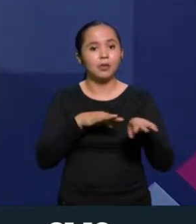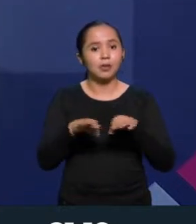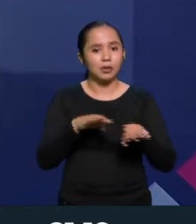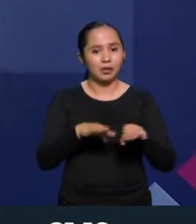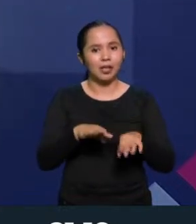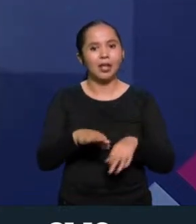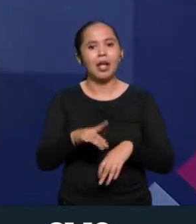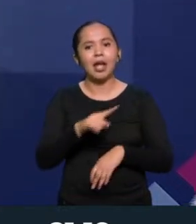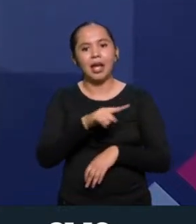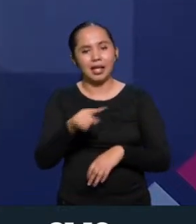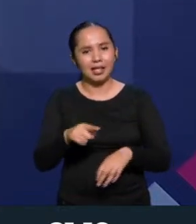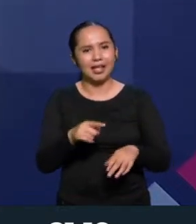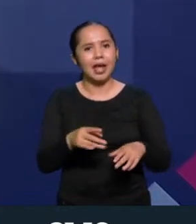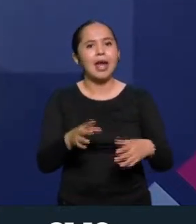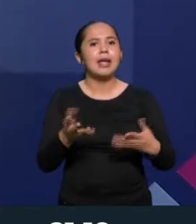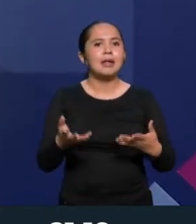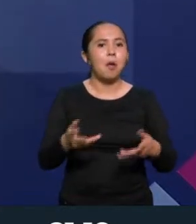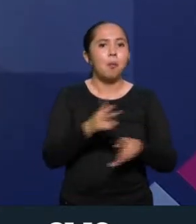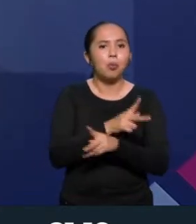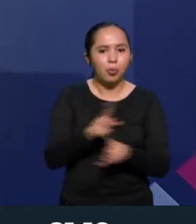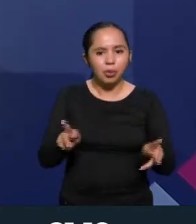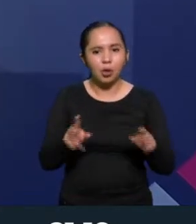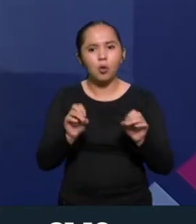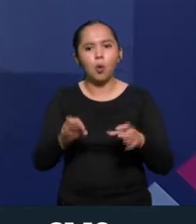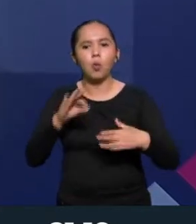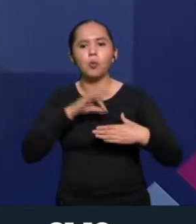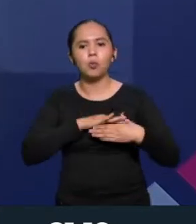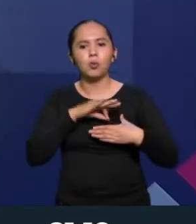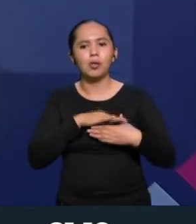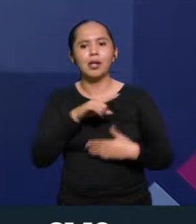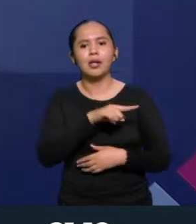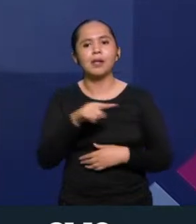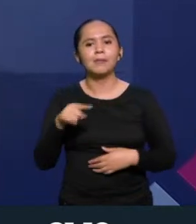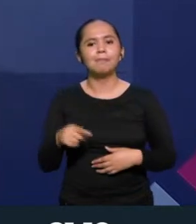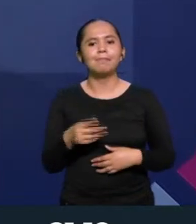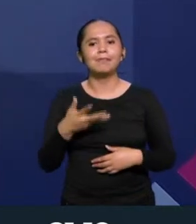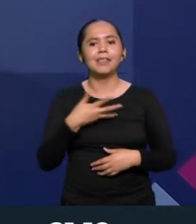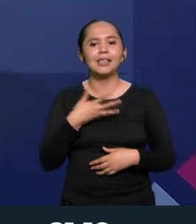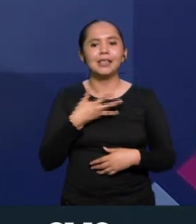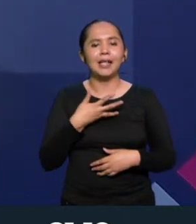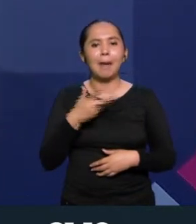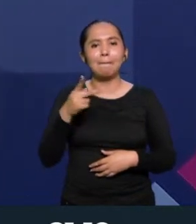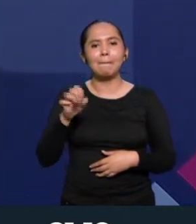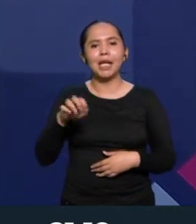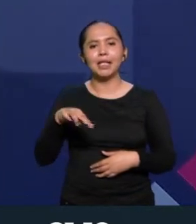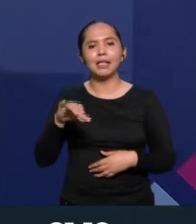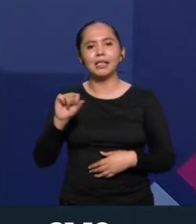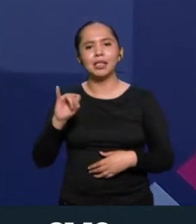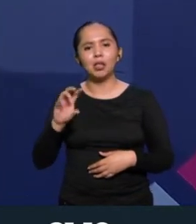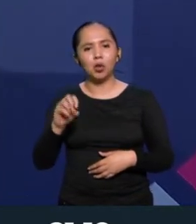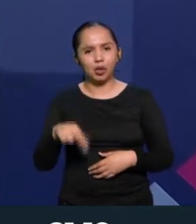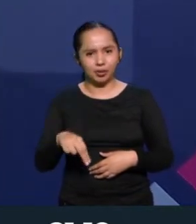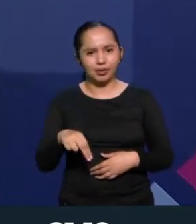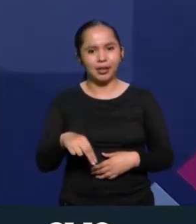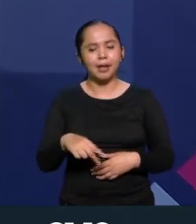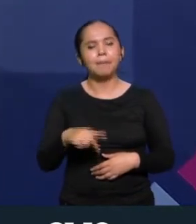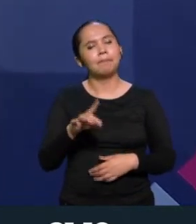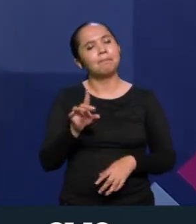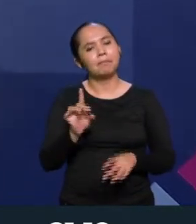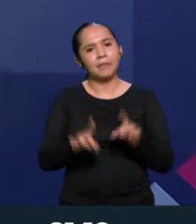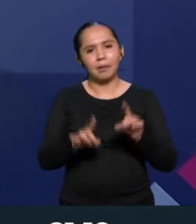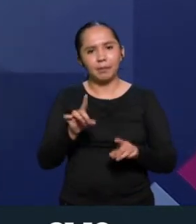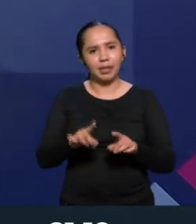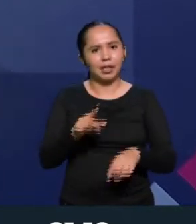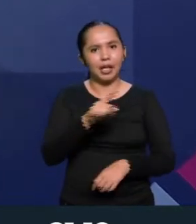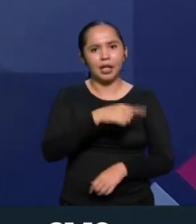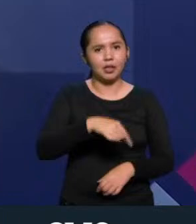mortales, tanto del sector público como del sector privado, pues tienen un fondo de pensión. Y han realizado, dependiendo del año